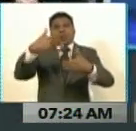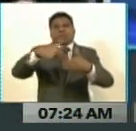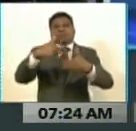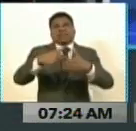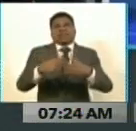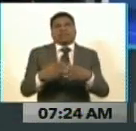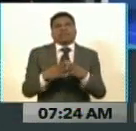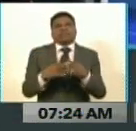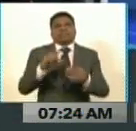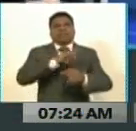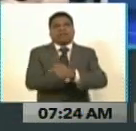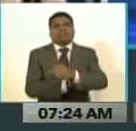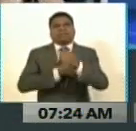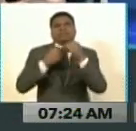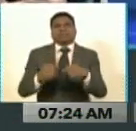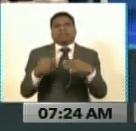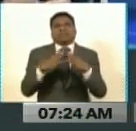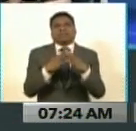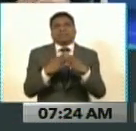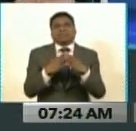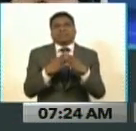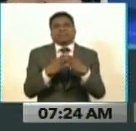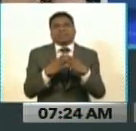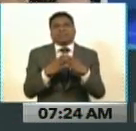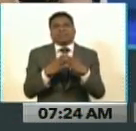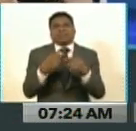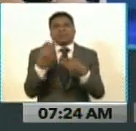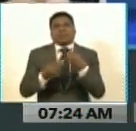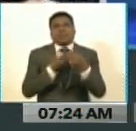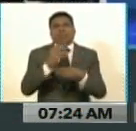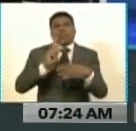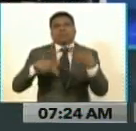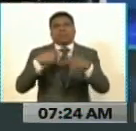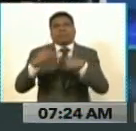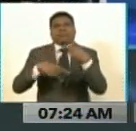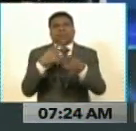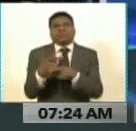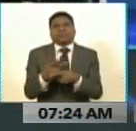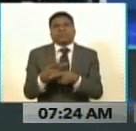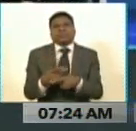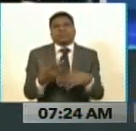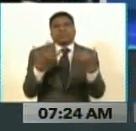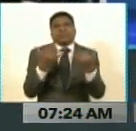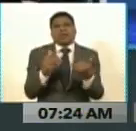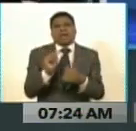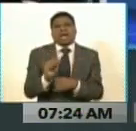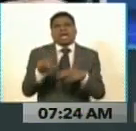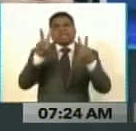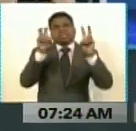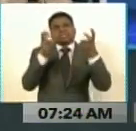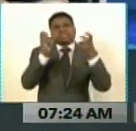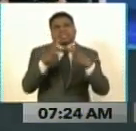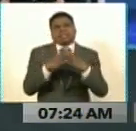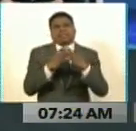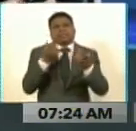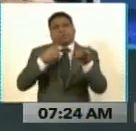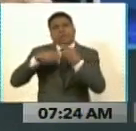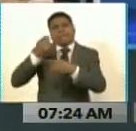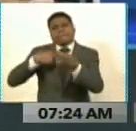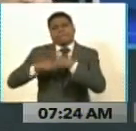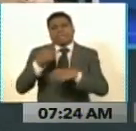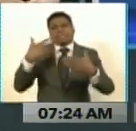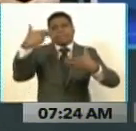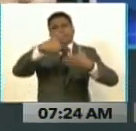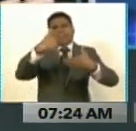quisiéramos fortalecer y reafirmar justamente Cómo ha sido este proceso en cuanto a el tema de la venta de combustibles en